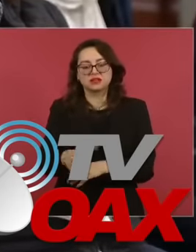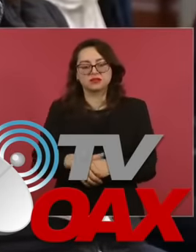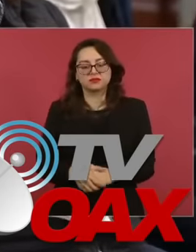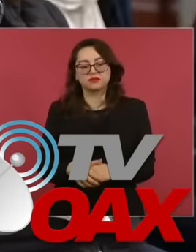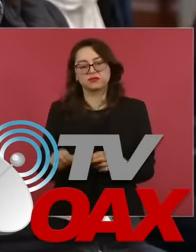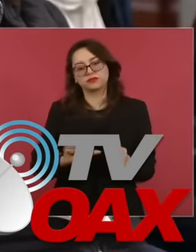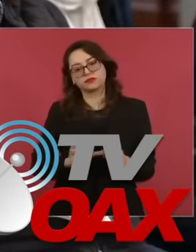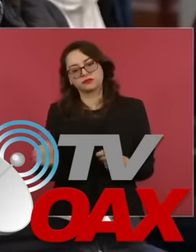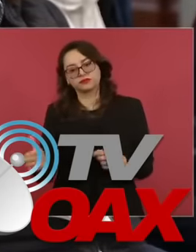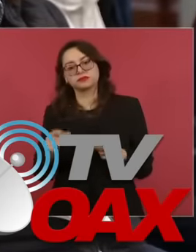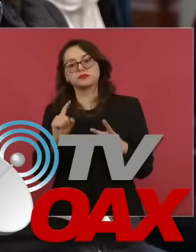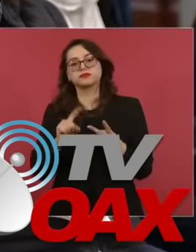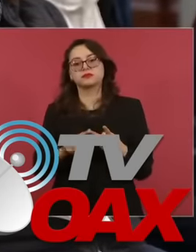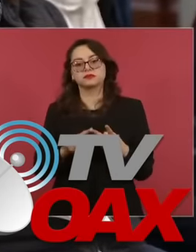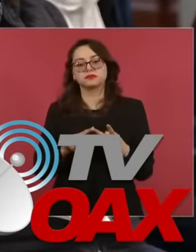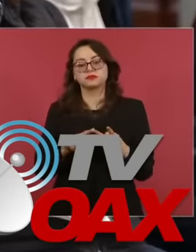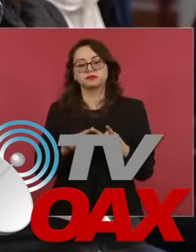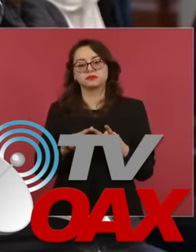Otra de las cosas